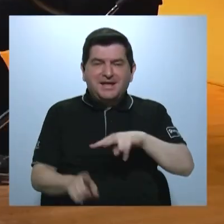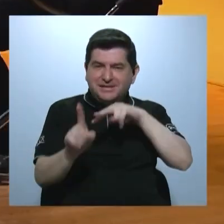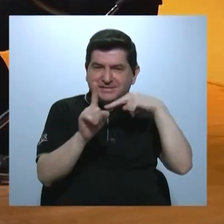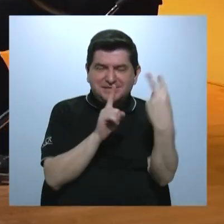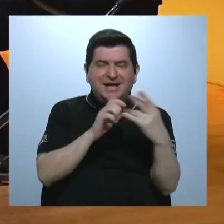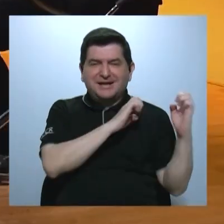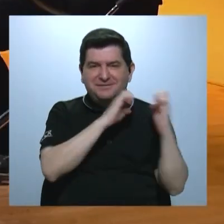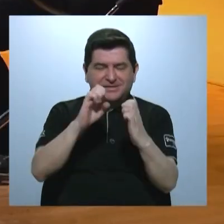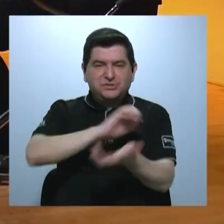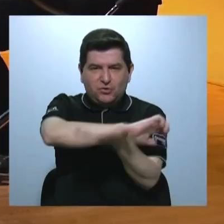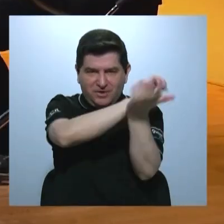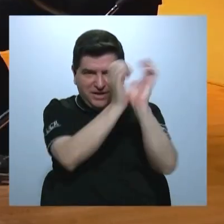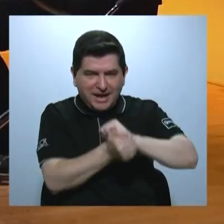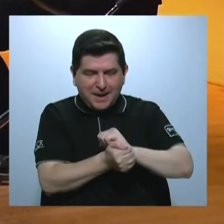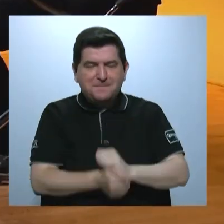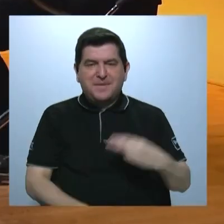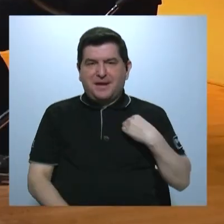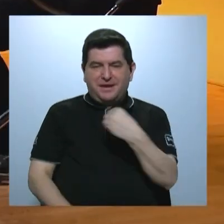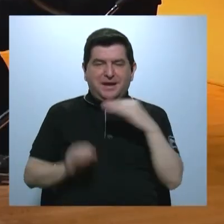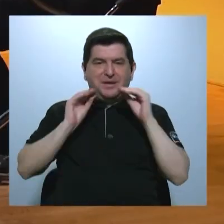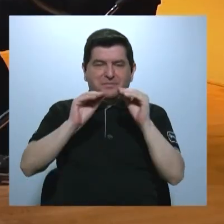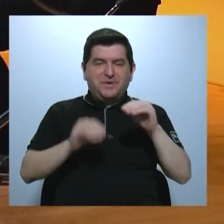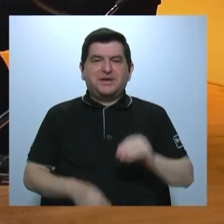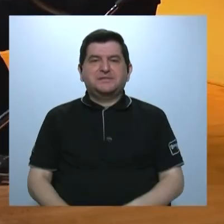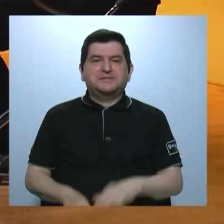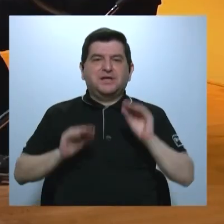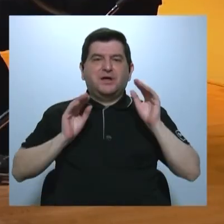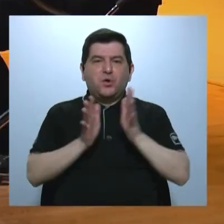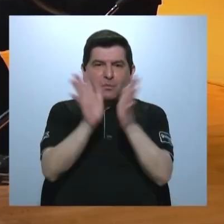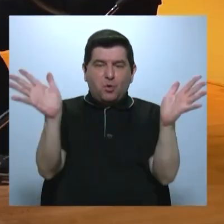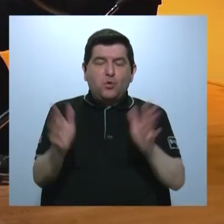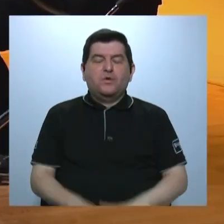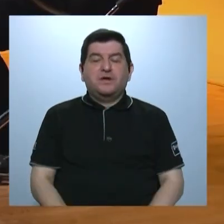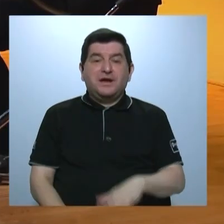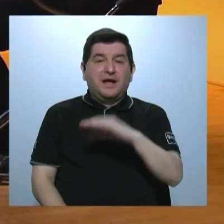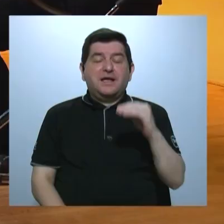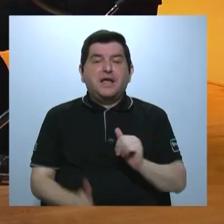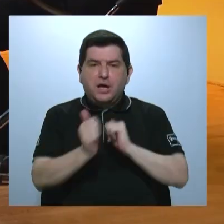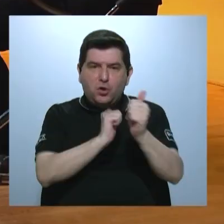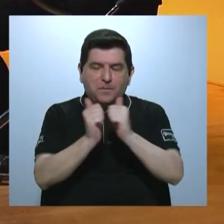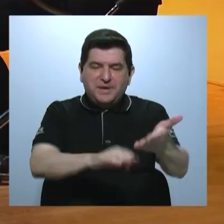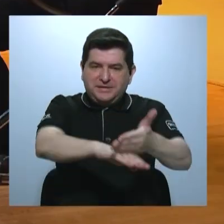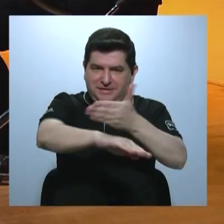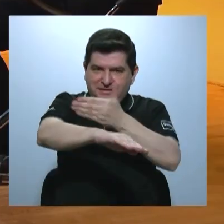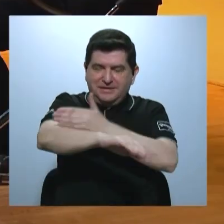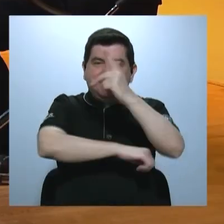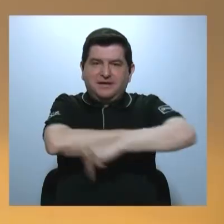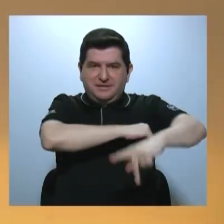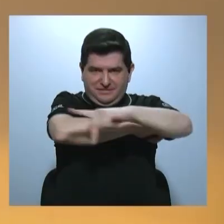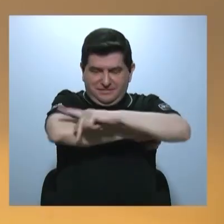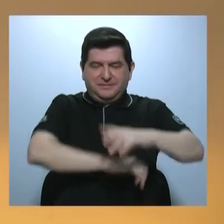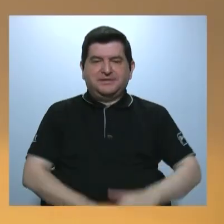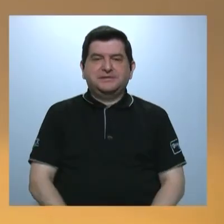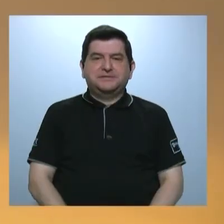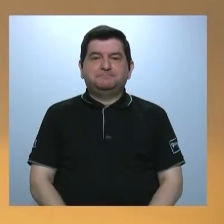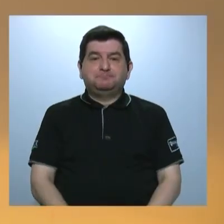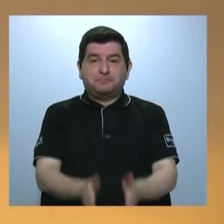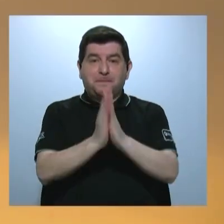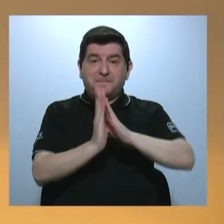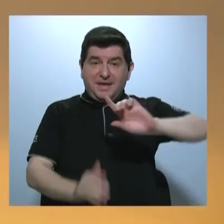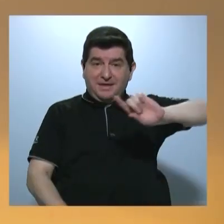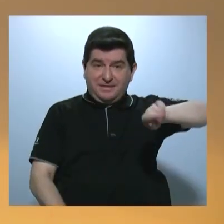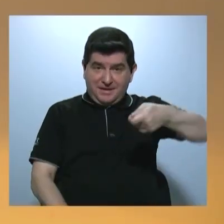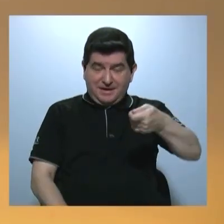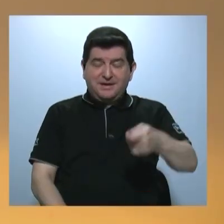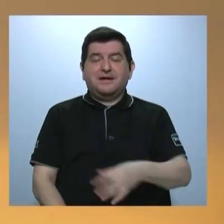que ocupamos que el MEP corrija y que ocupamos para promover la competitividad en el largo plazo en el país. Pues vamos a pedirle al canal que